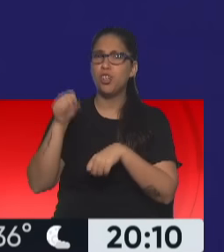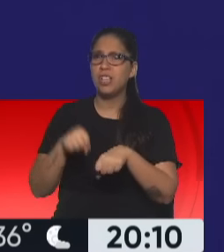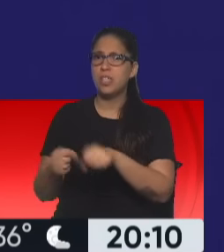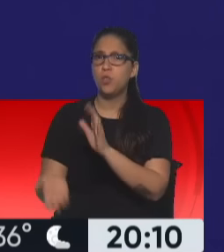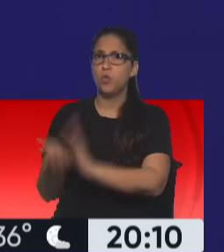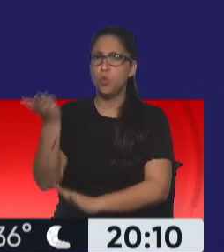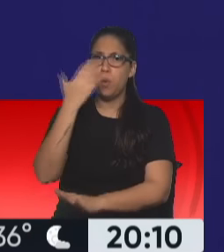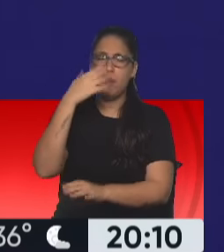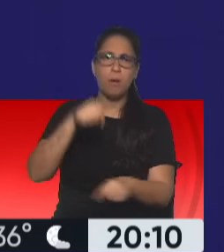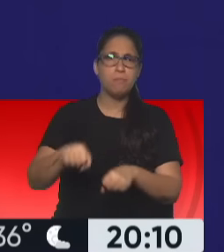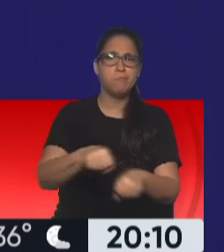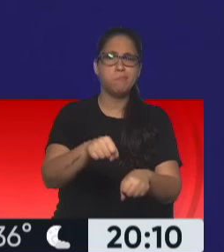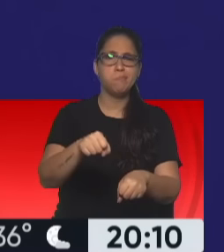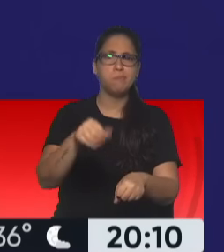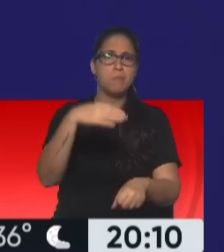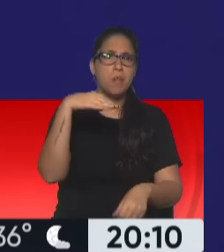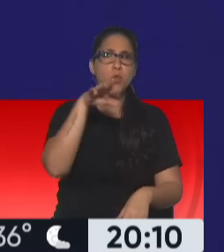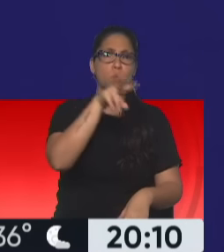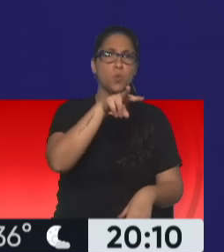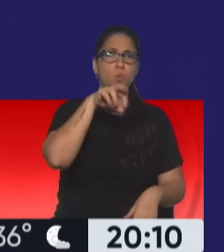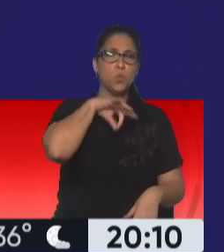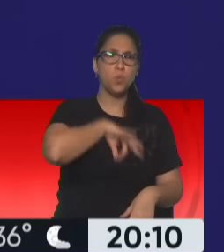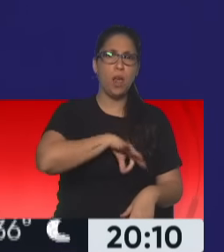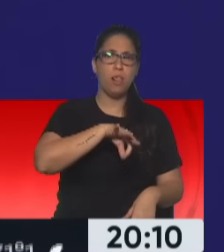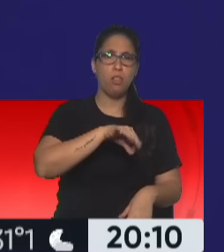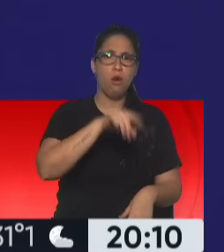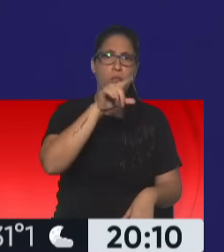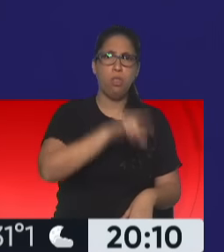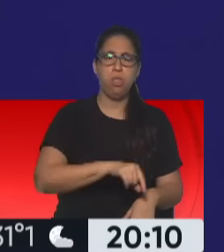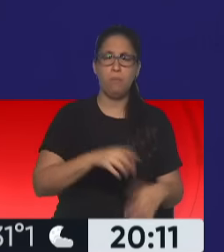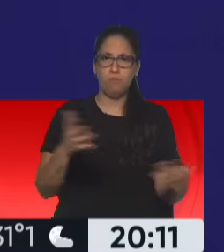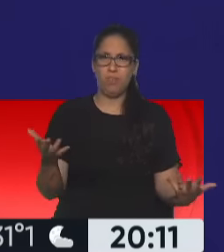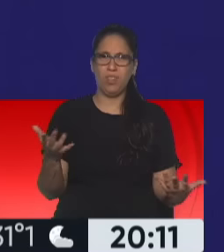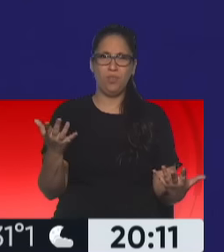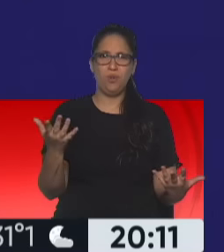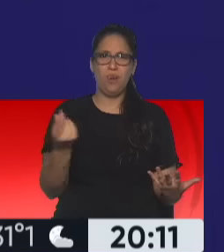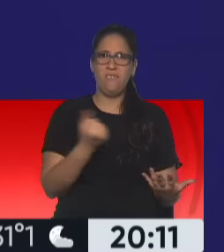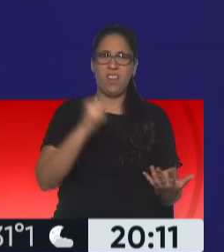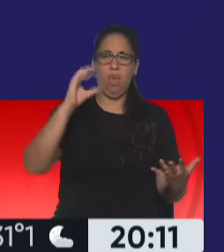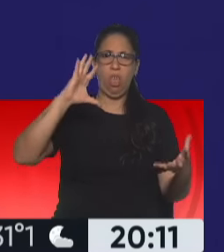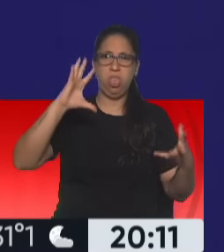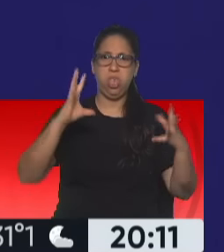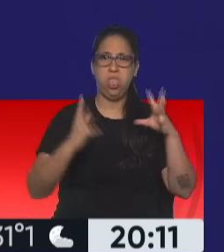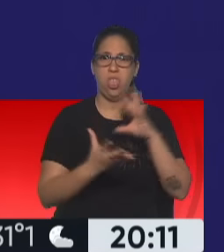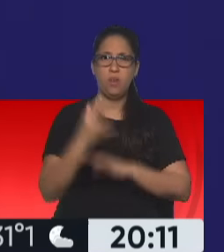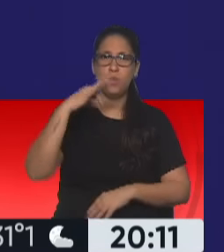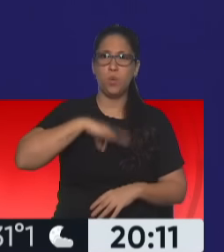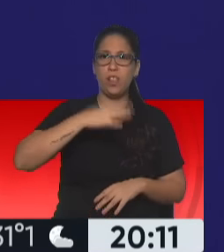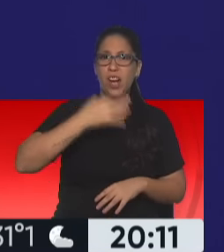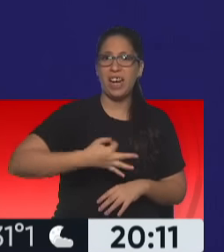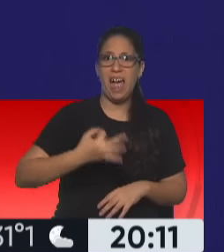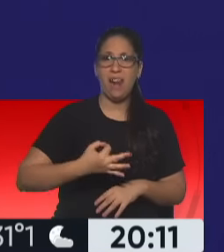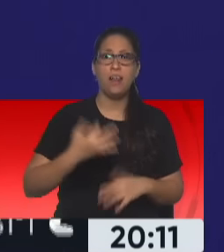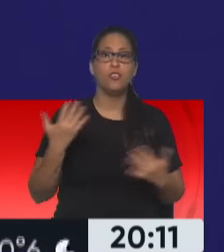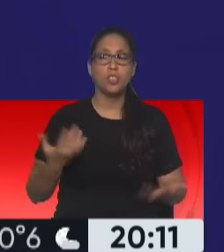después de los minoristas y por último los salarios. Por eso también es tan impopular la devaluación, porque destruye los salarios reales. Es decir,